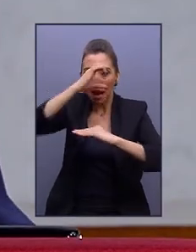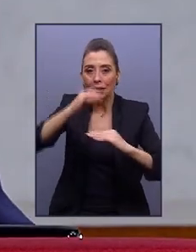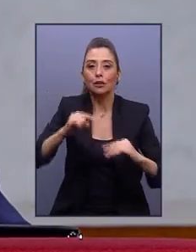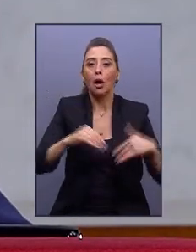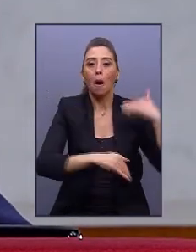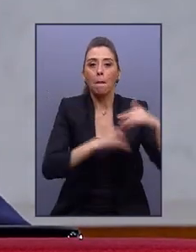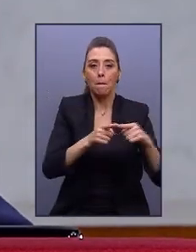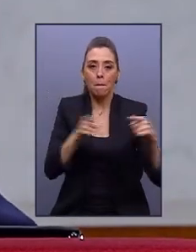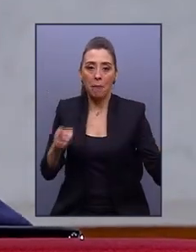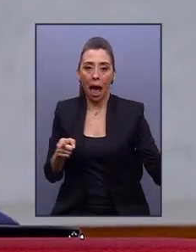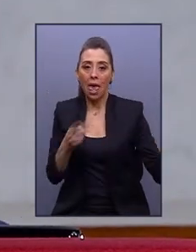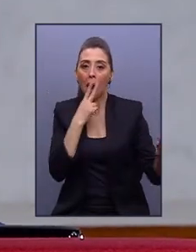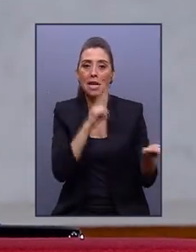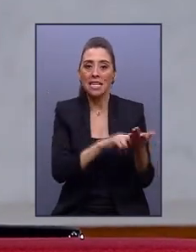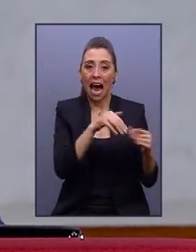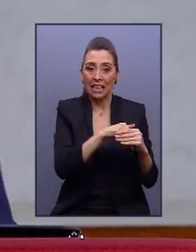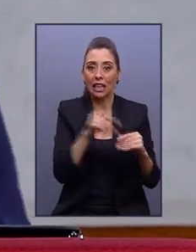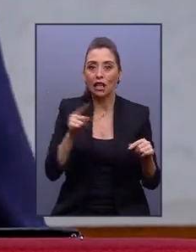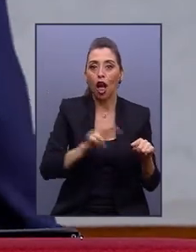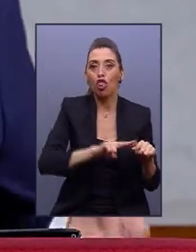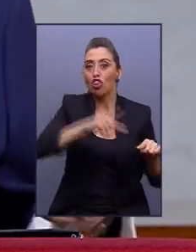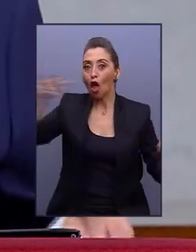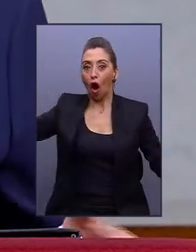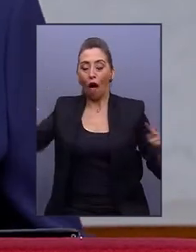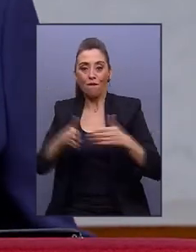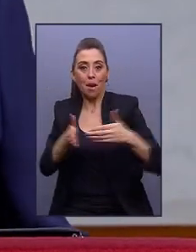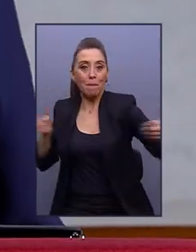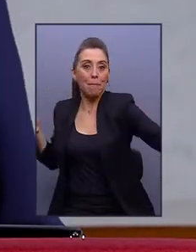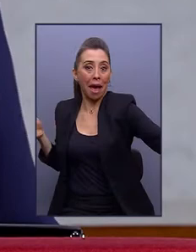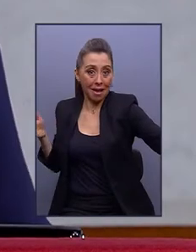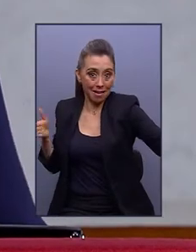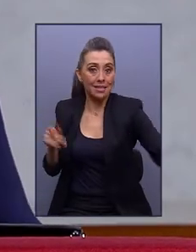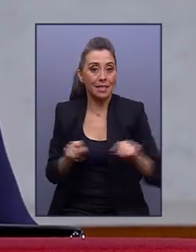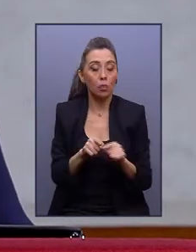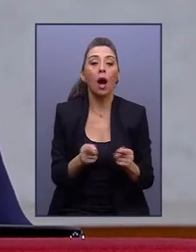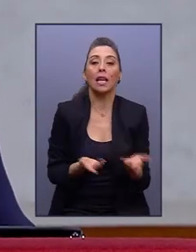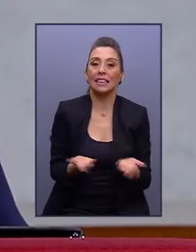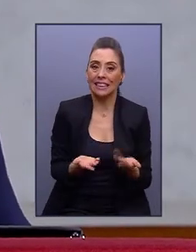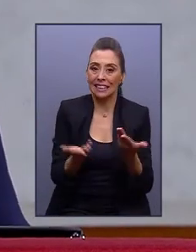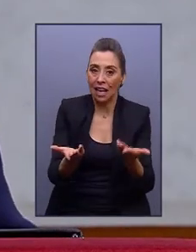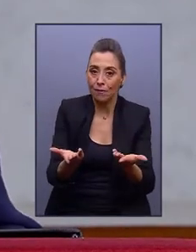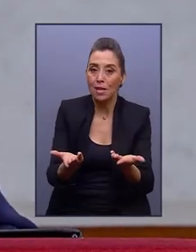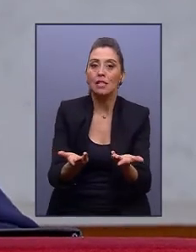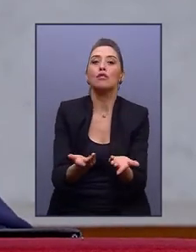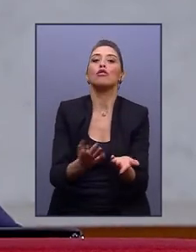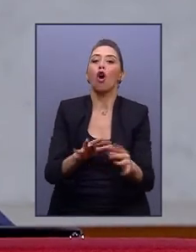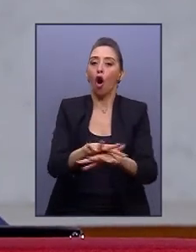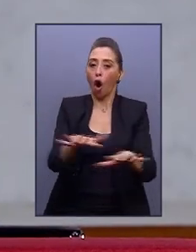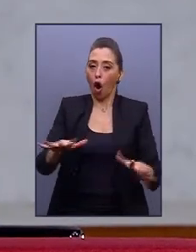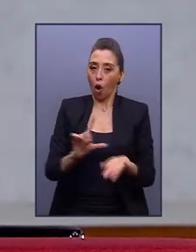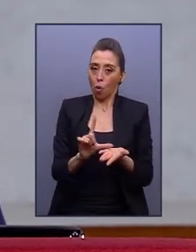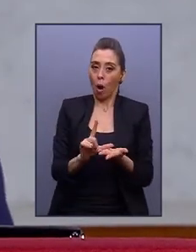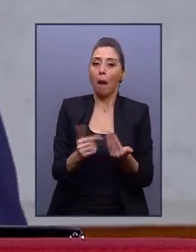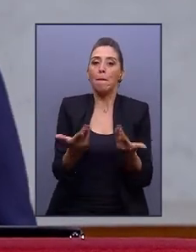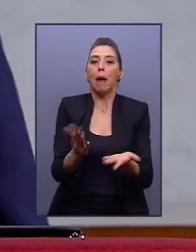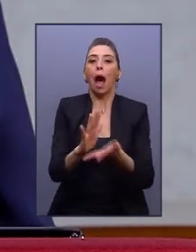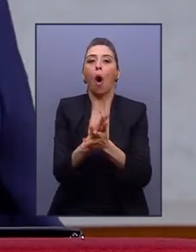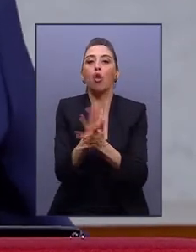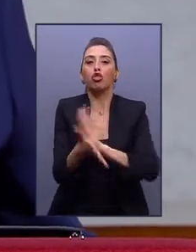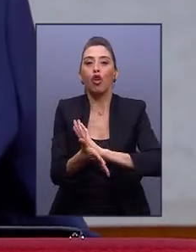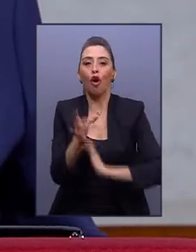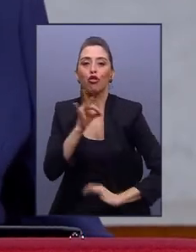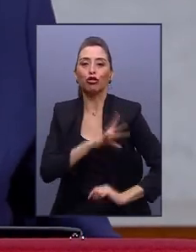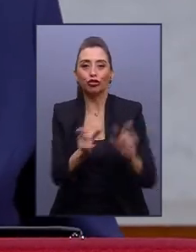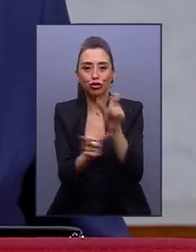Playa Grande de Cartagena. Entonces, eso es poner el servicio y la infraestructura a disposición de todos nuestros compatriotas a